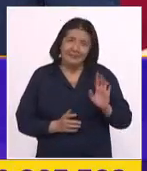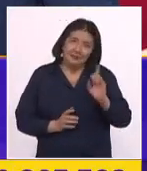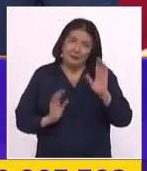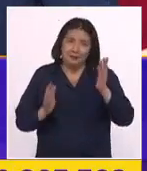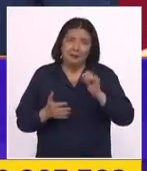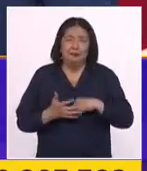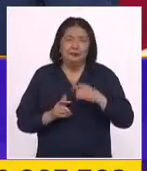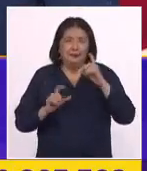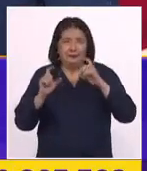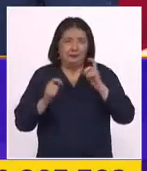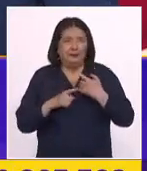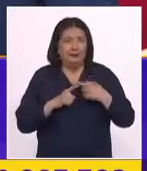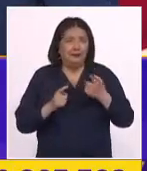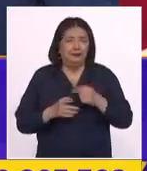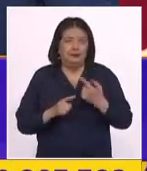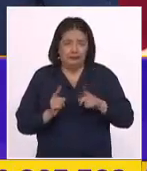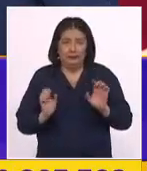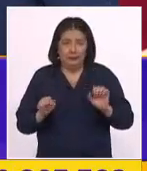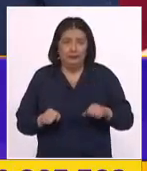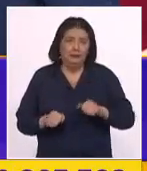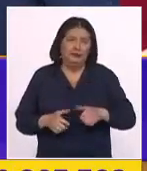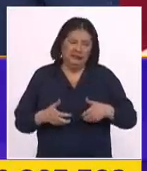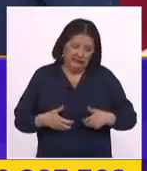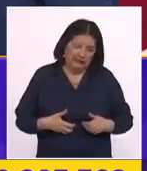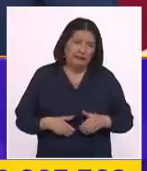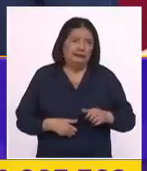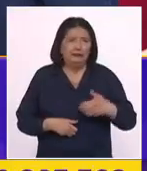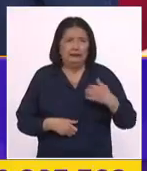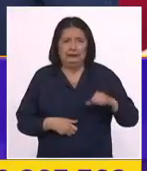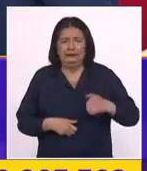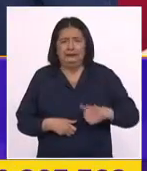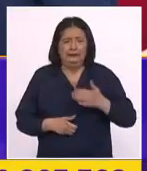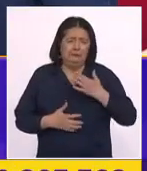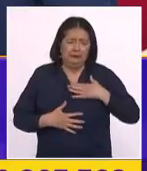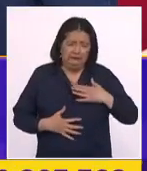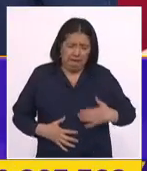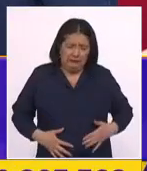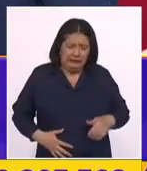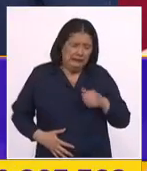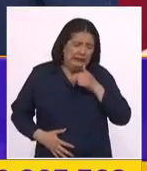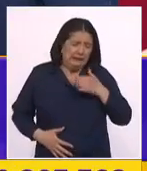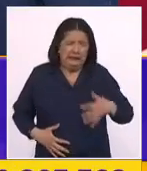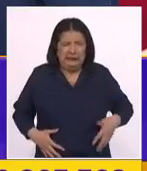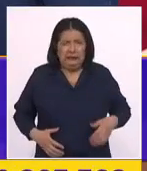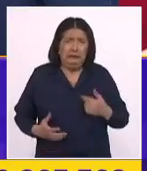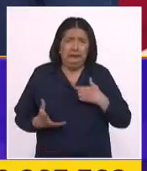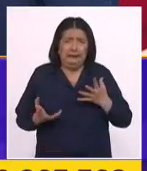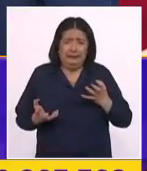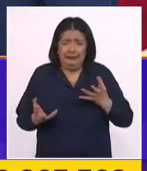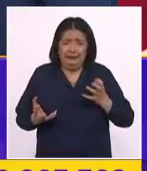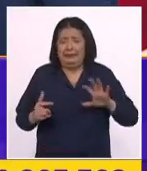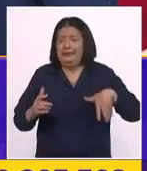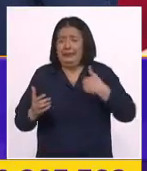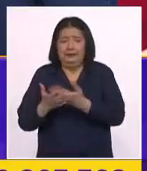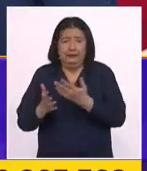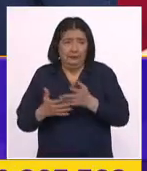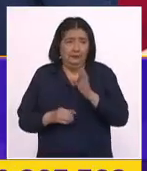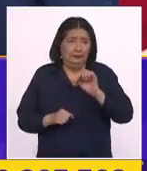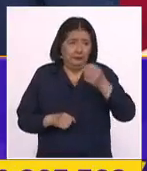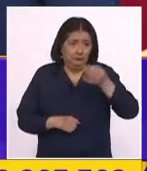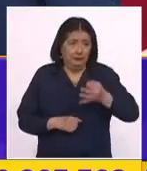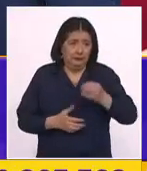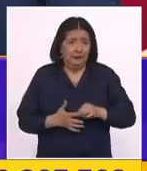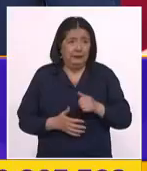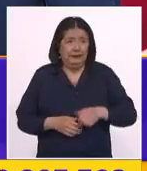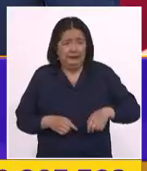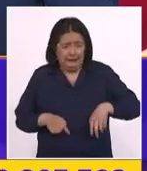pero mi expresión era distinta, ¿no? Pero no, estaba muy cansada, me dolía todo el cuerpo. Yo ya quería llegar a la meta porque en realidad, o sea, me